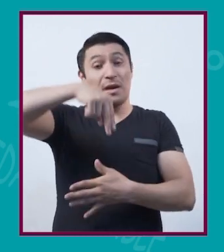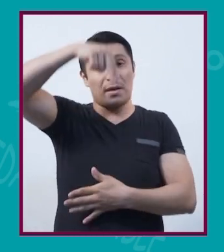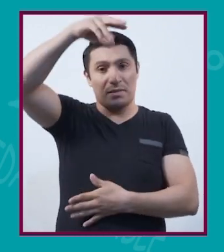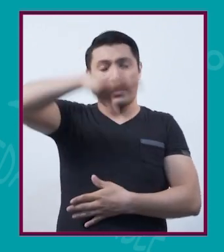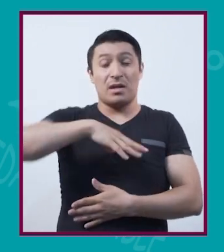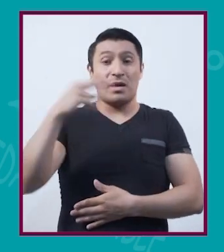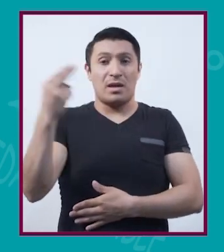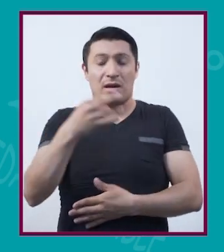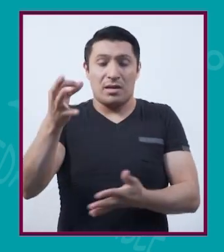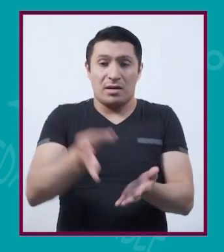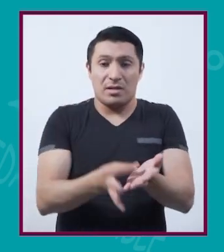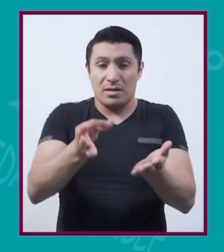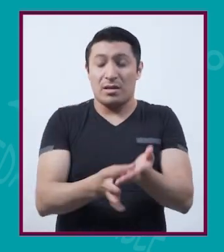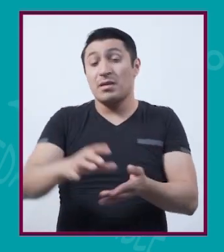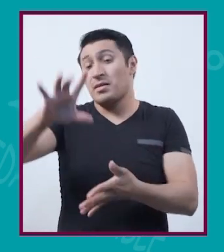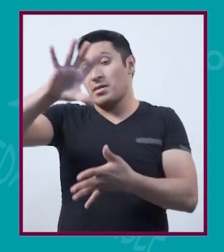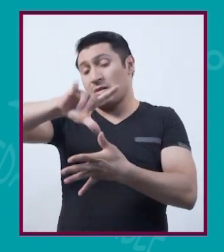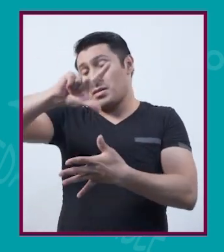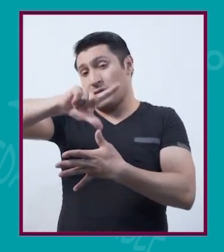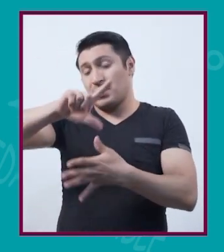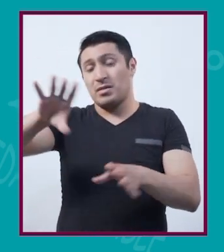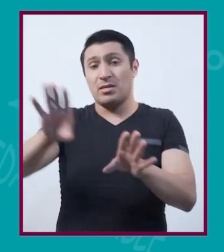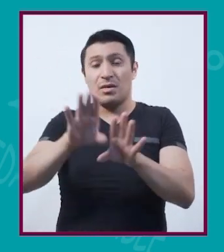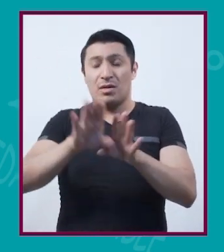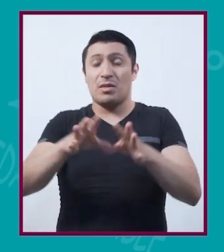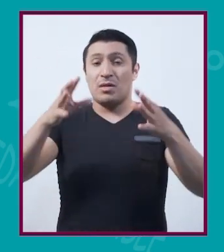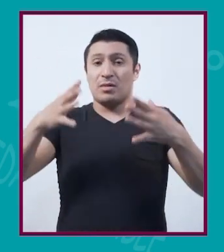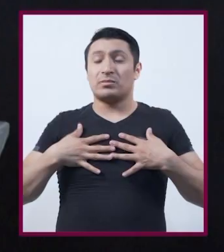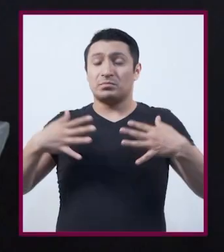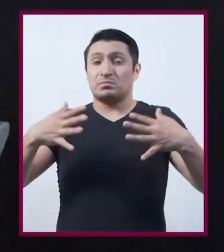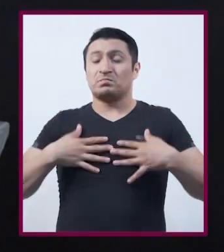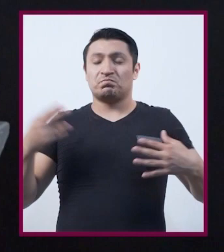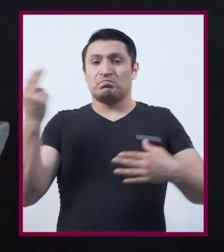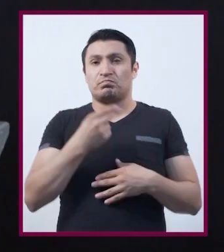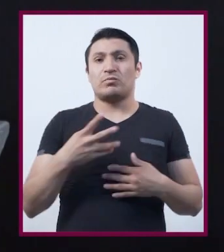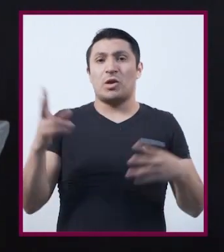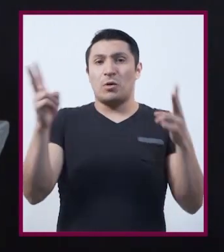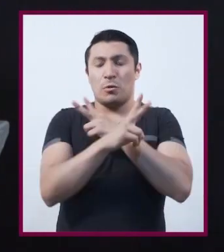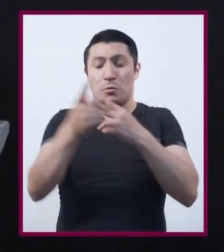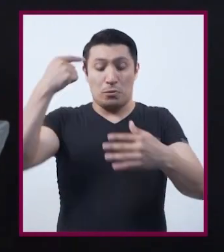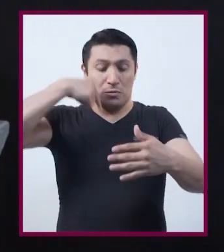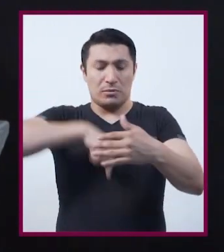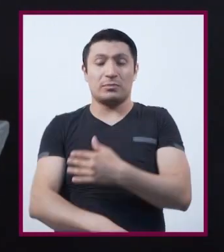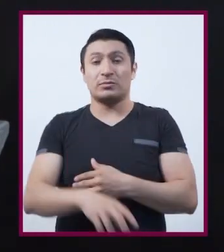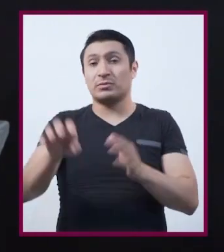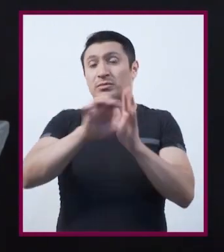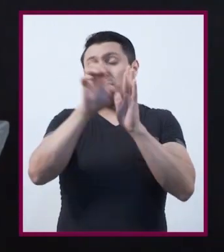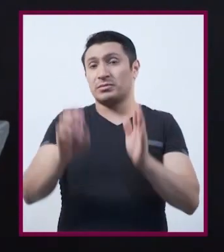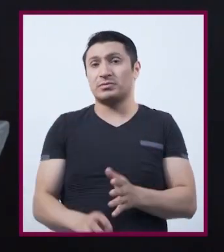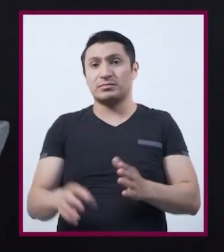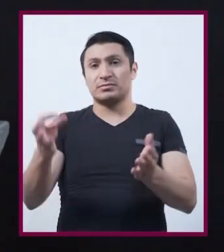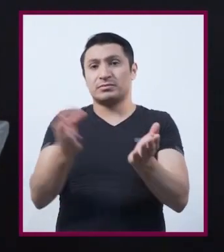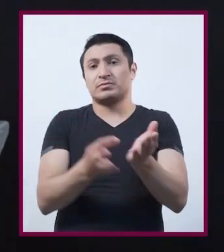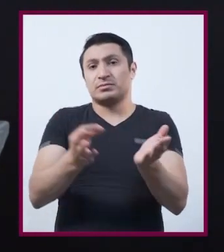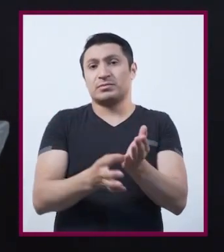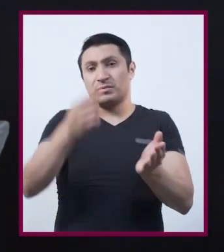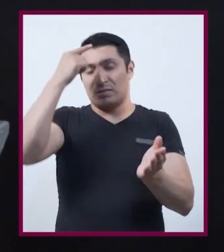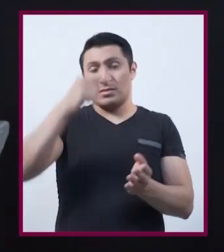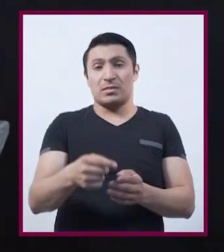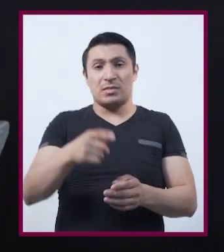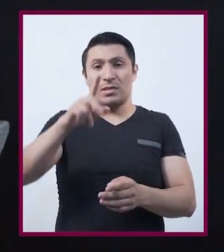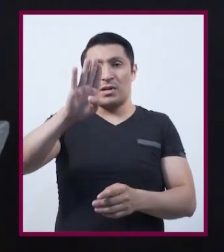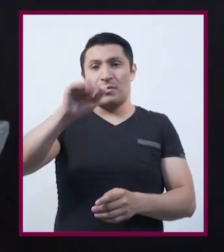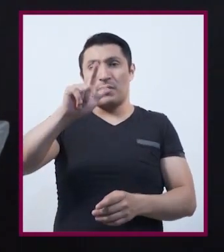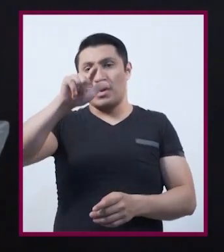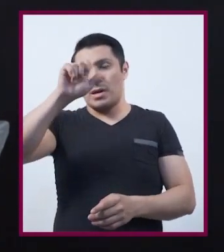Por ejemplo, el cobre para fabricar balas. El libro está dividido en dos partes: la pobreza del hombre como